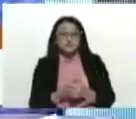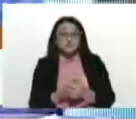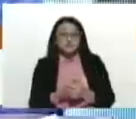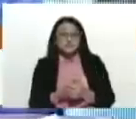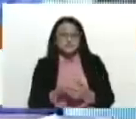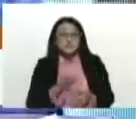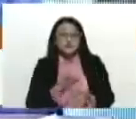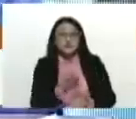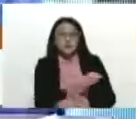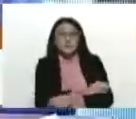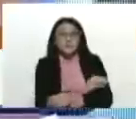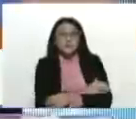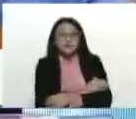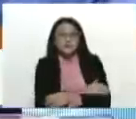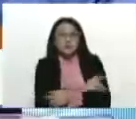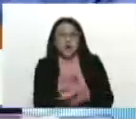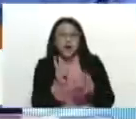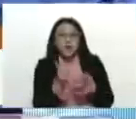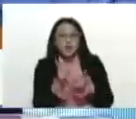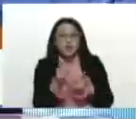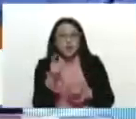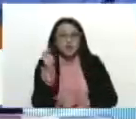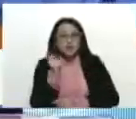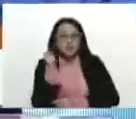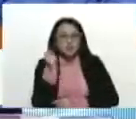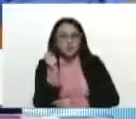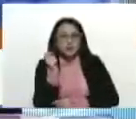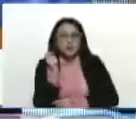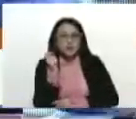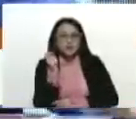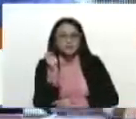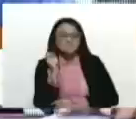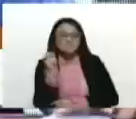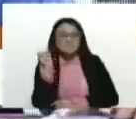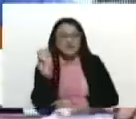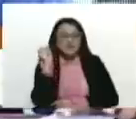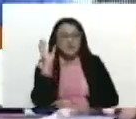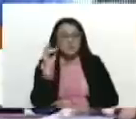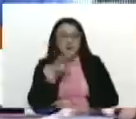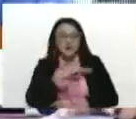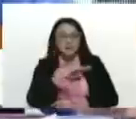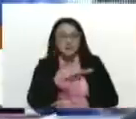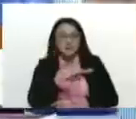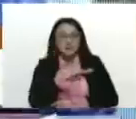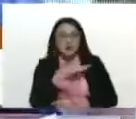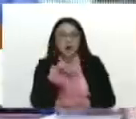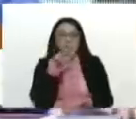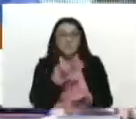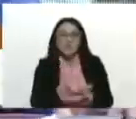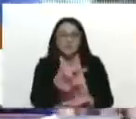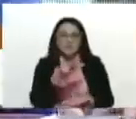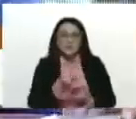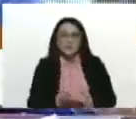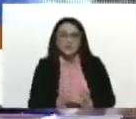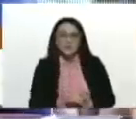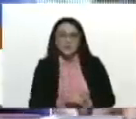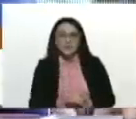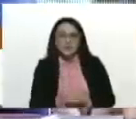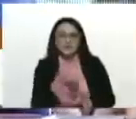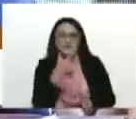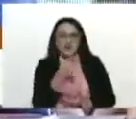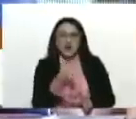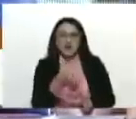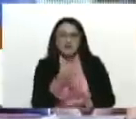los de la oposición algunos hoy son diputados a la asamblea nuestra aprobaron era